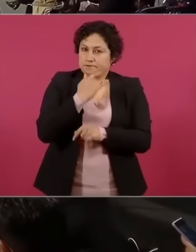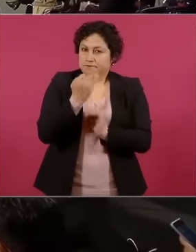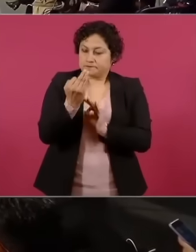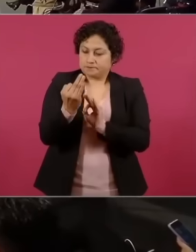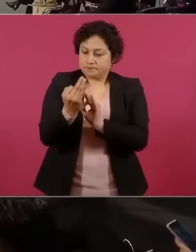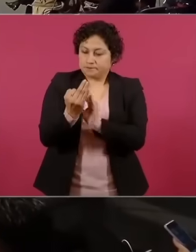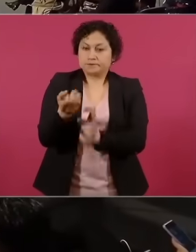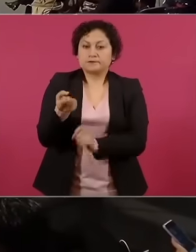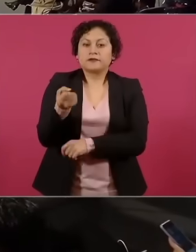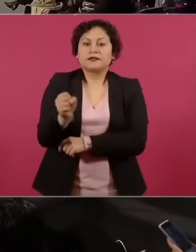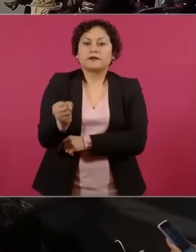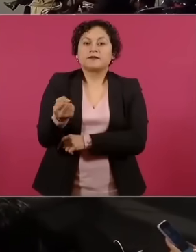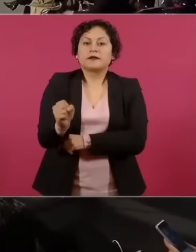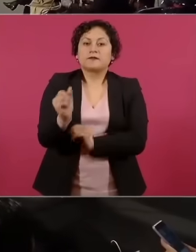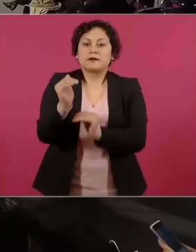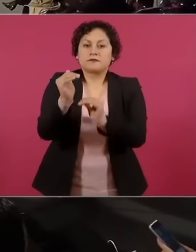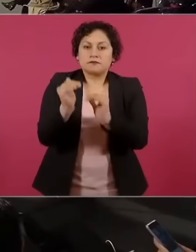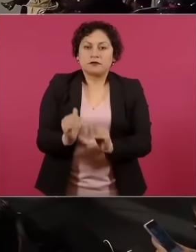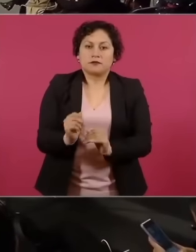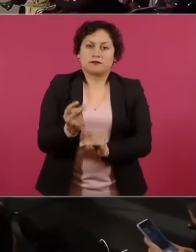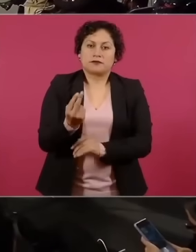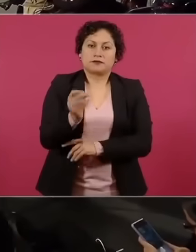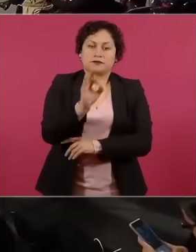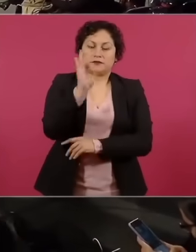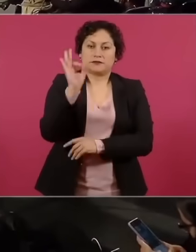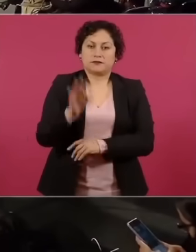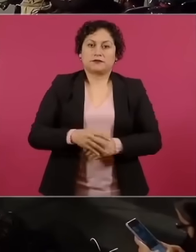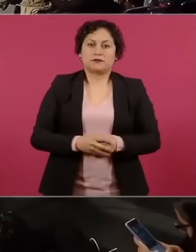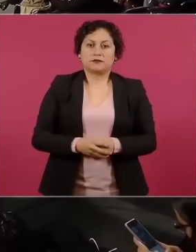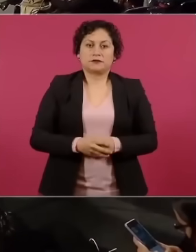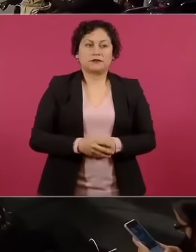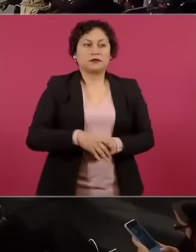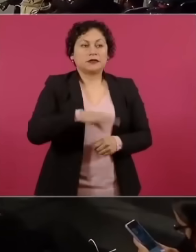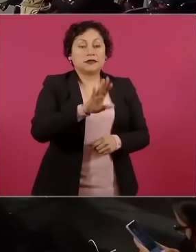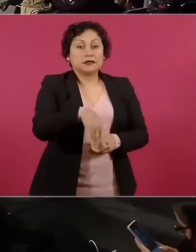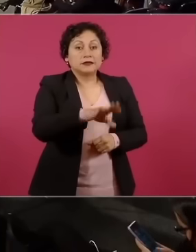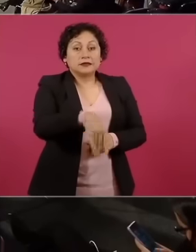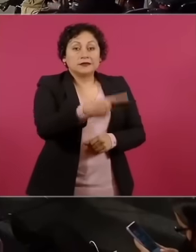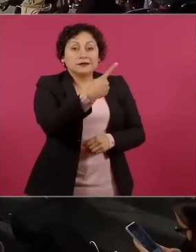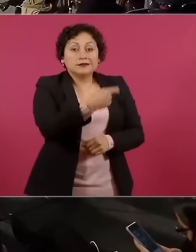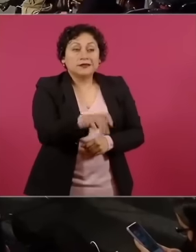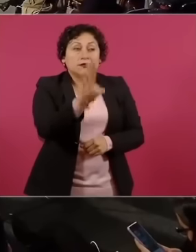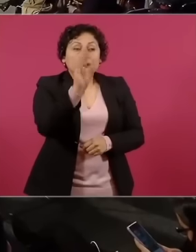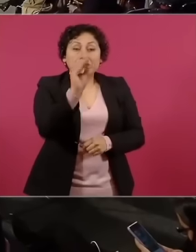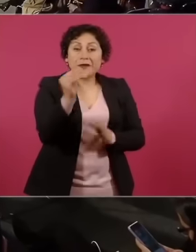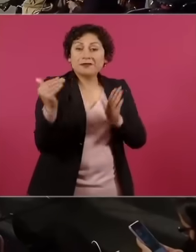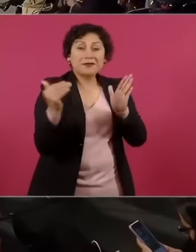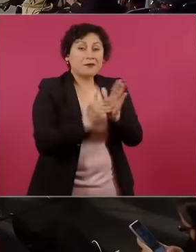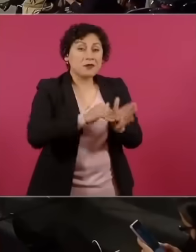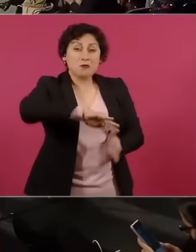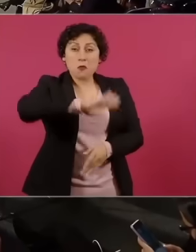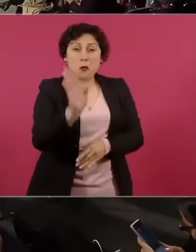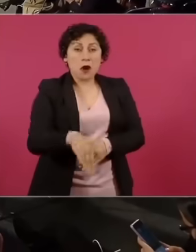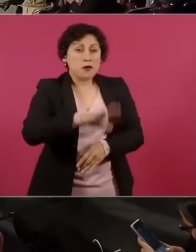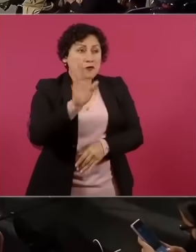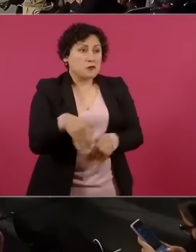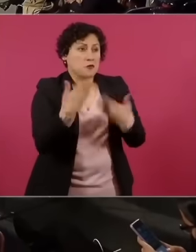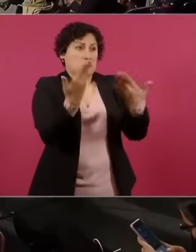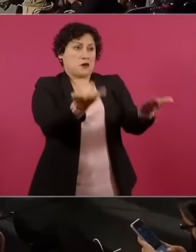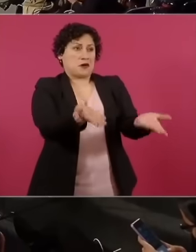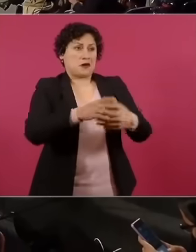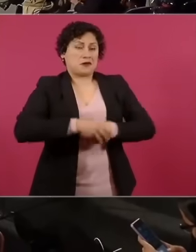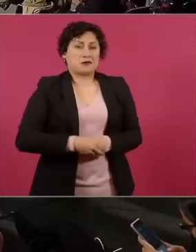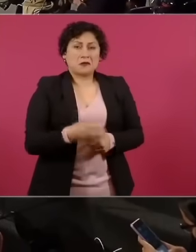con 25%. Pero hay 190 mil muertos, señor presidente. Sí. Es una cifra terrible. Ya te